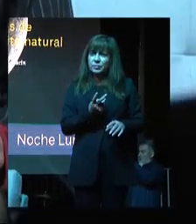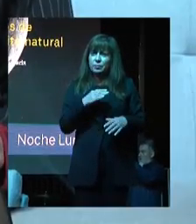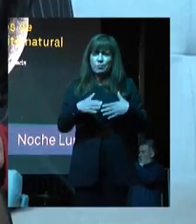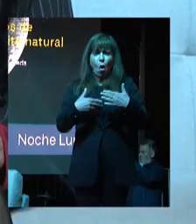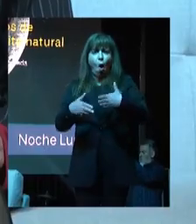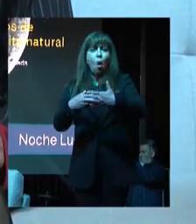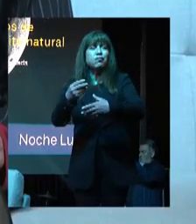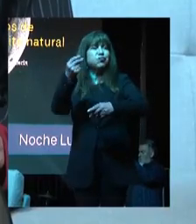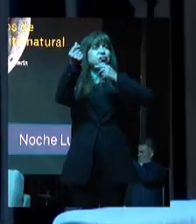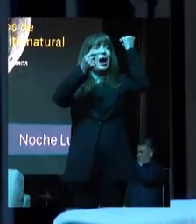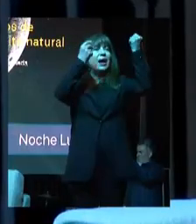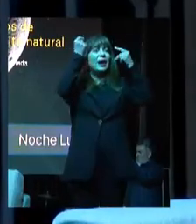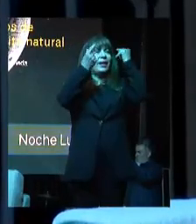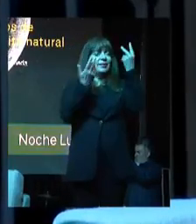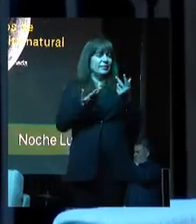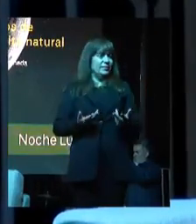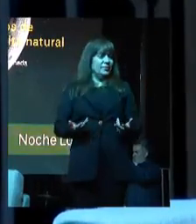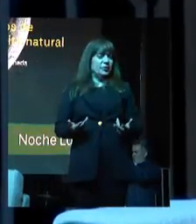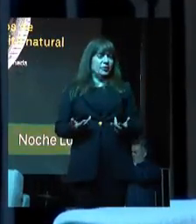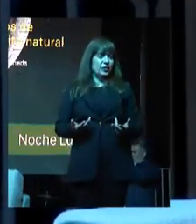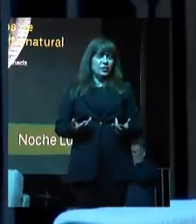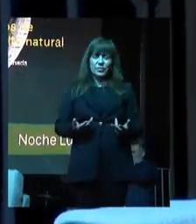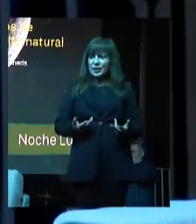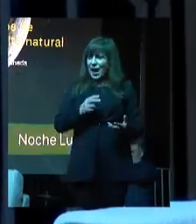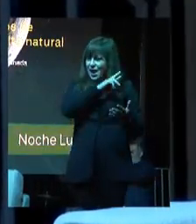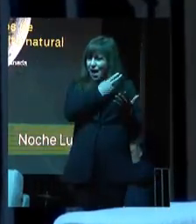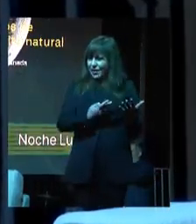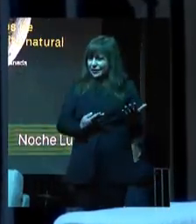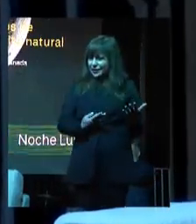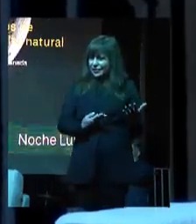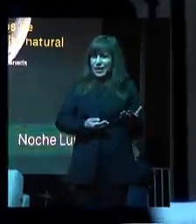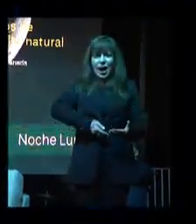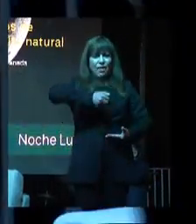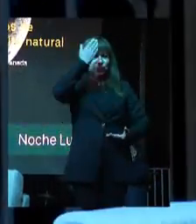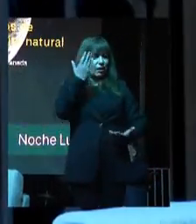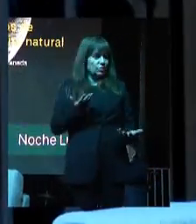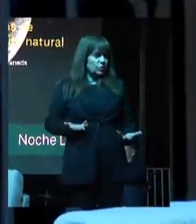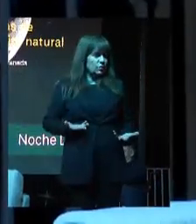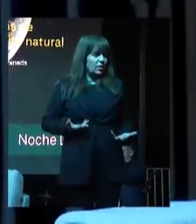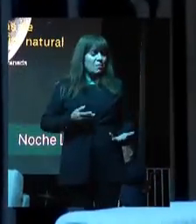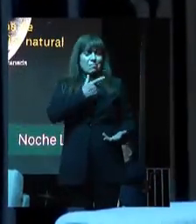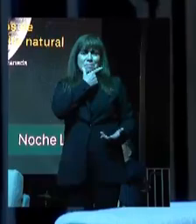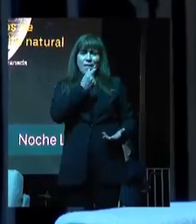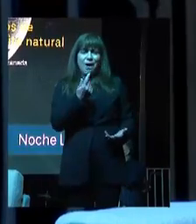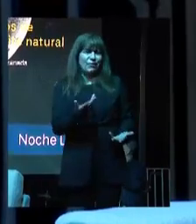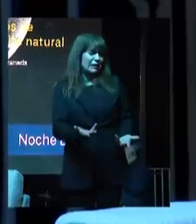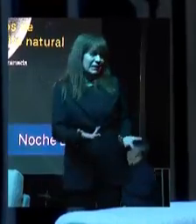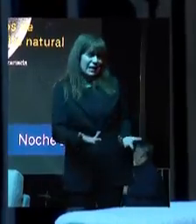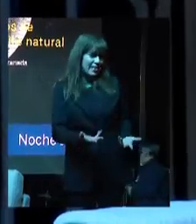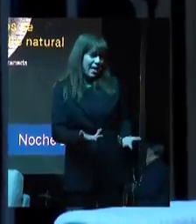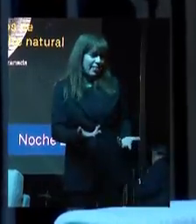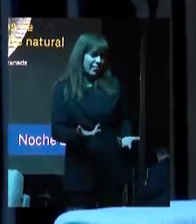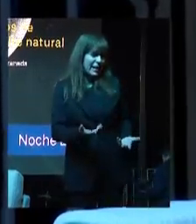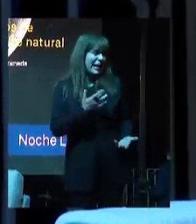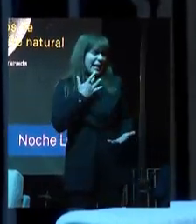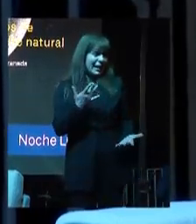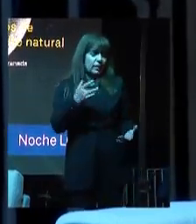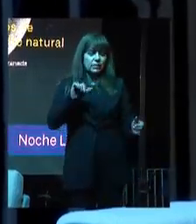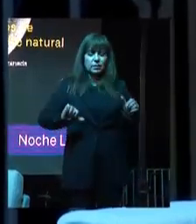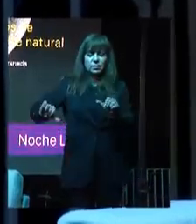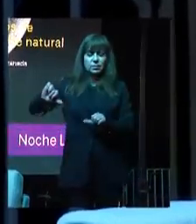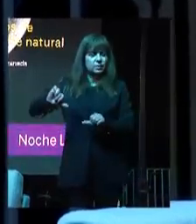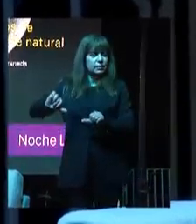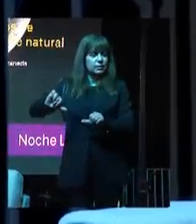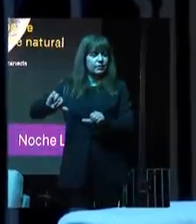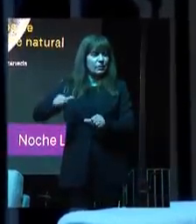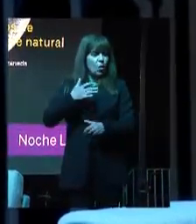proceso creativo. En arte, los artistas tienen mucho más facilidad que los científicos, porque